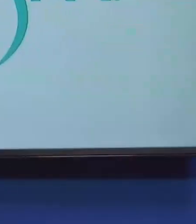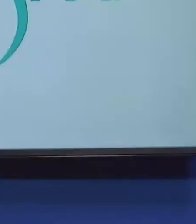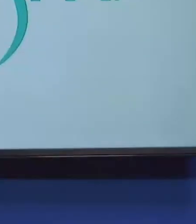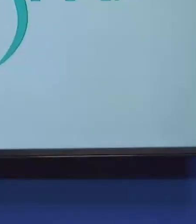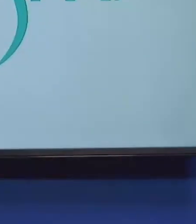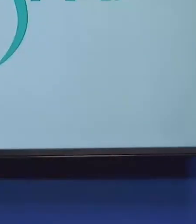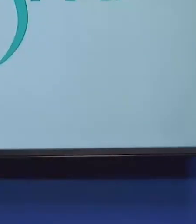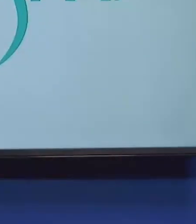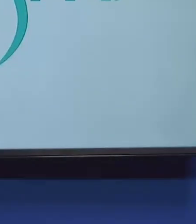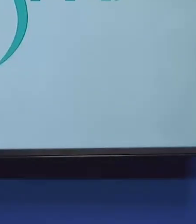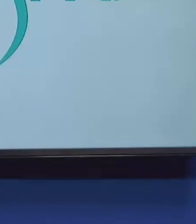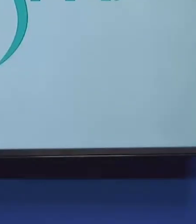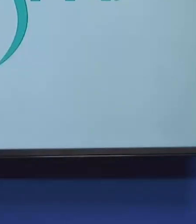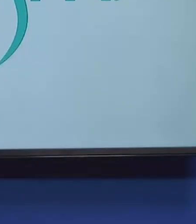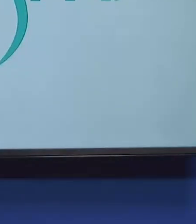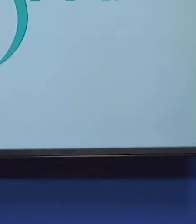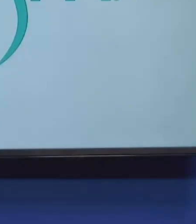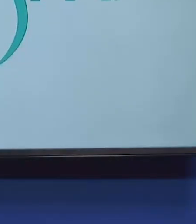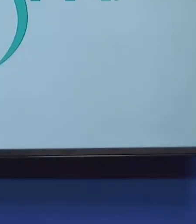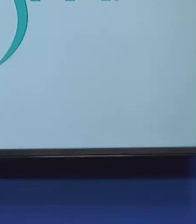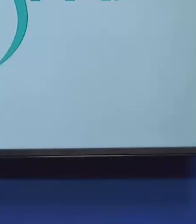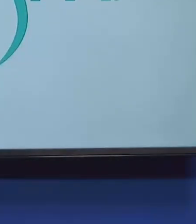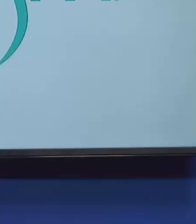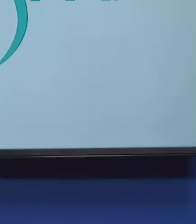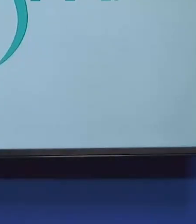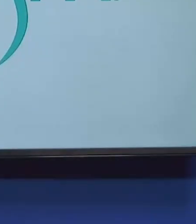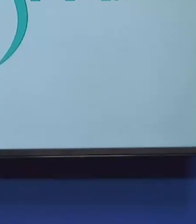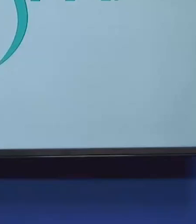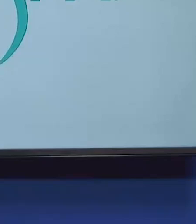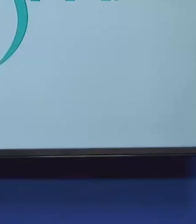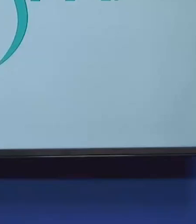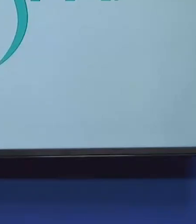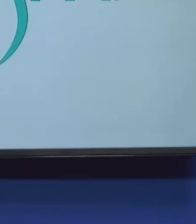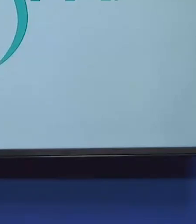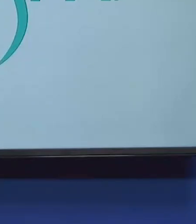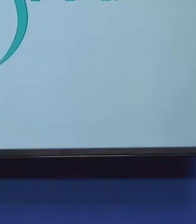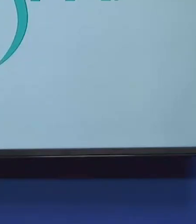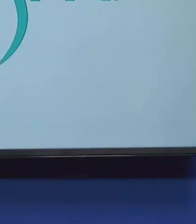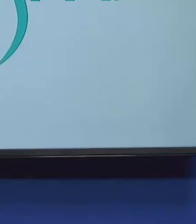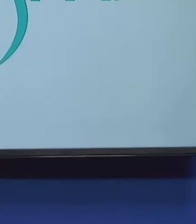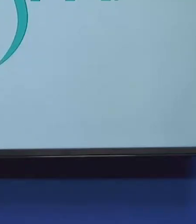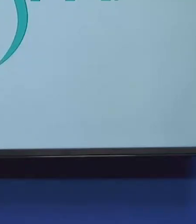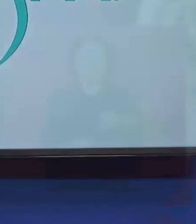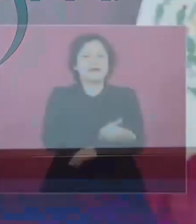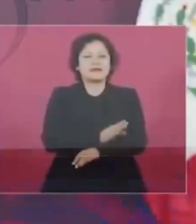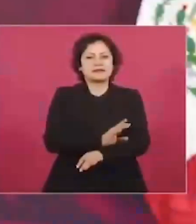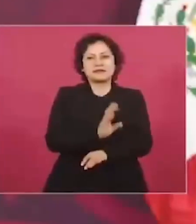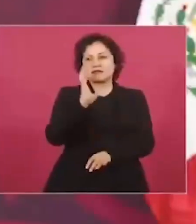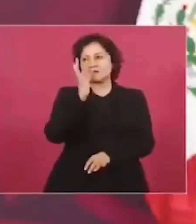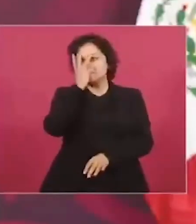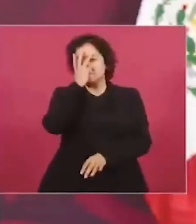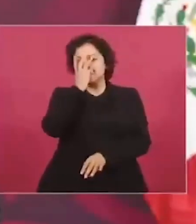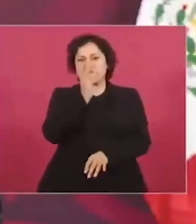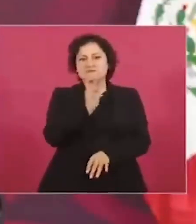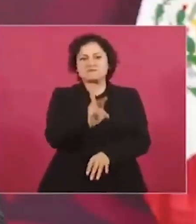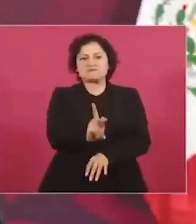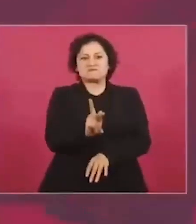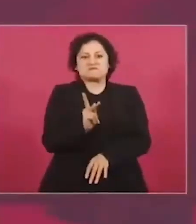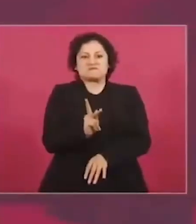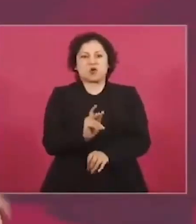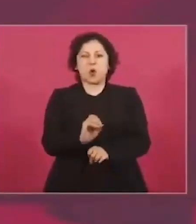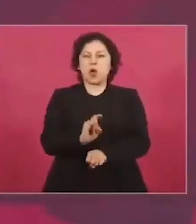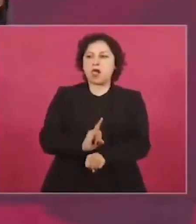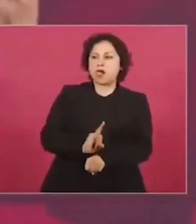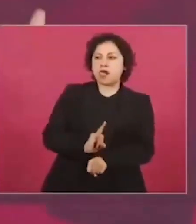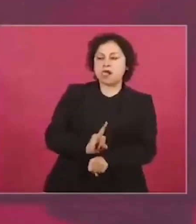al Poder Judicial es un atentado contra la democracia y la impartición de justicia, Moisés. Sí, porque